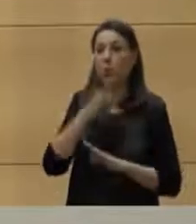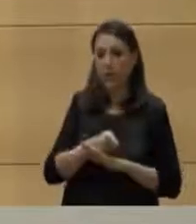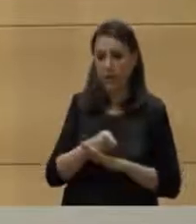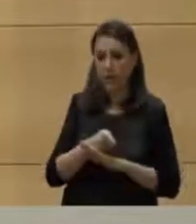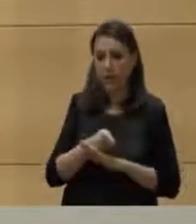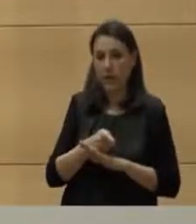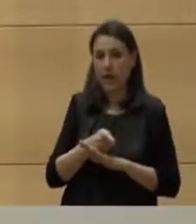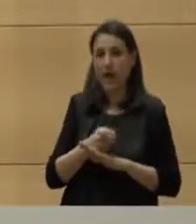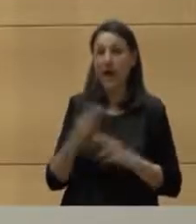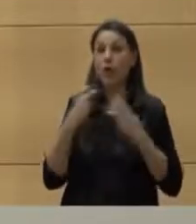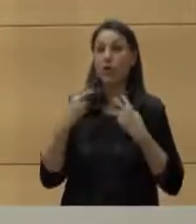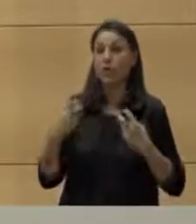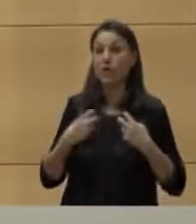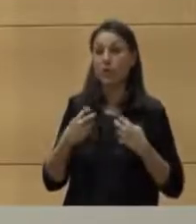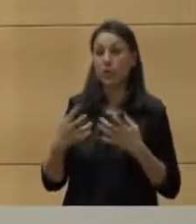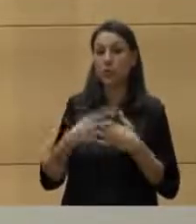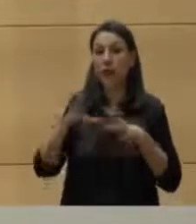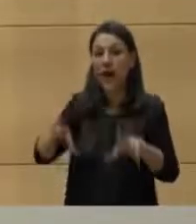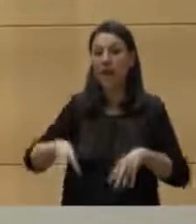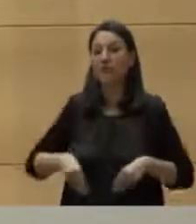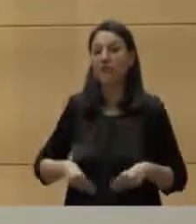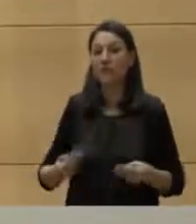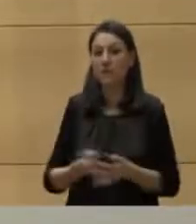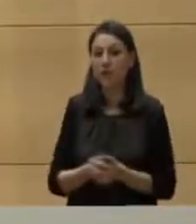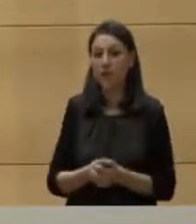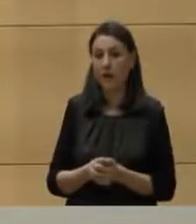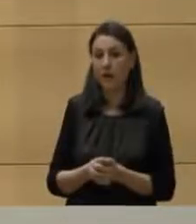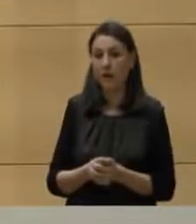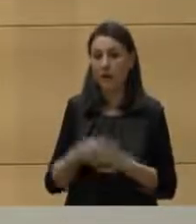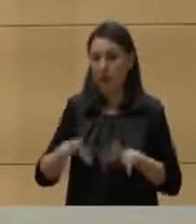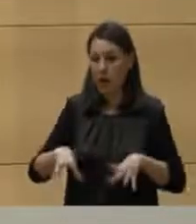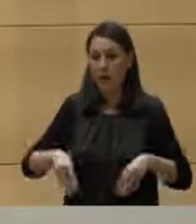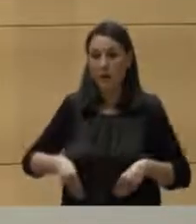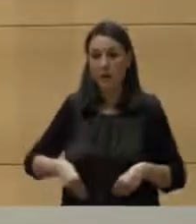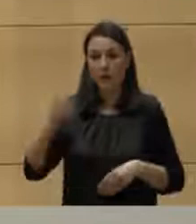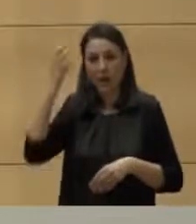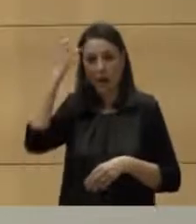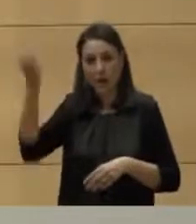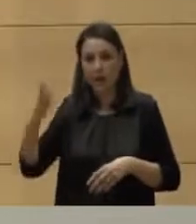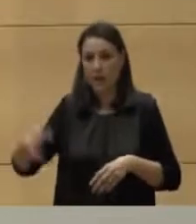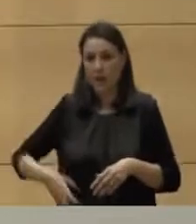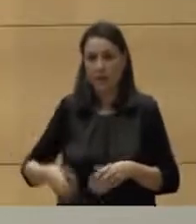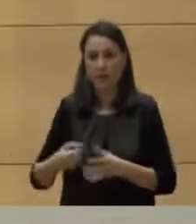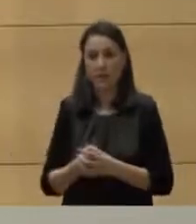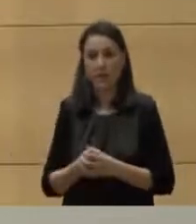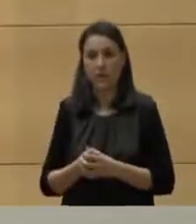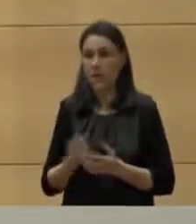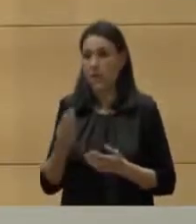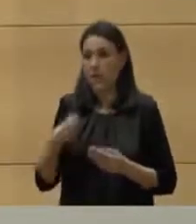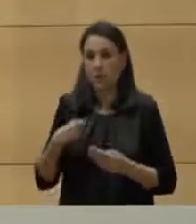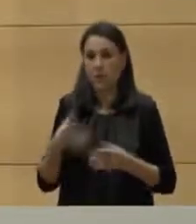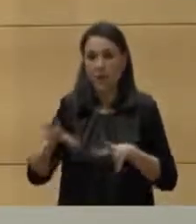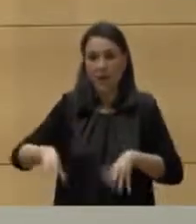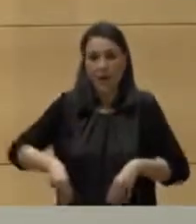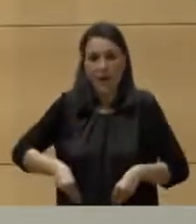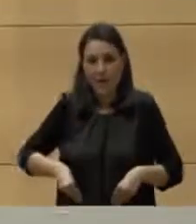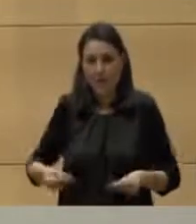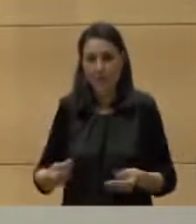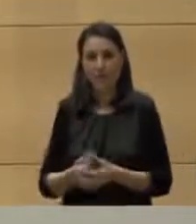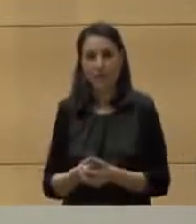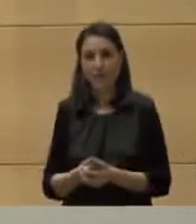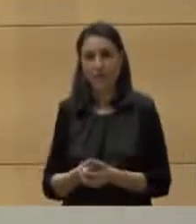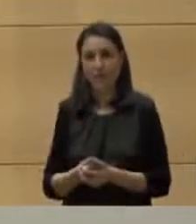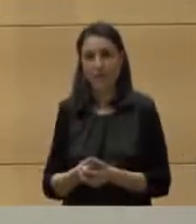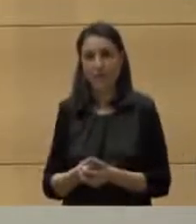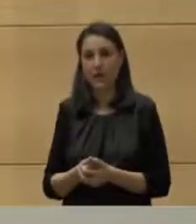la constitución a aceptar ya un pie dado, como aceptar la reforma de la ley electoral un pie dado. Además